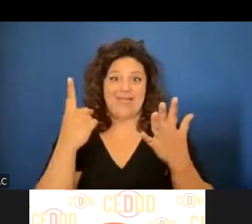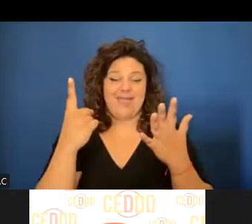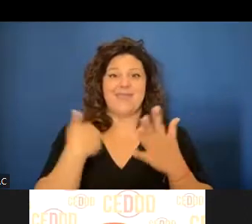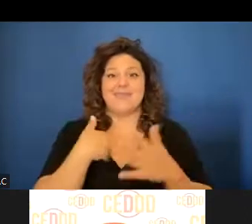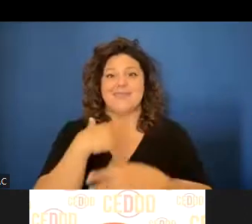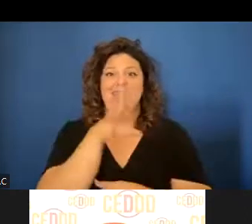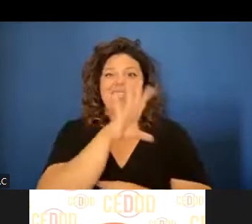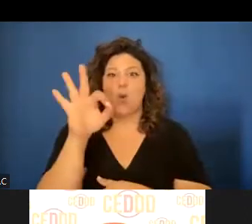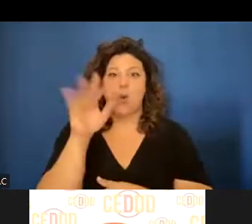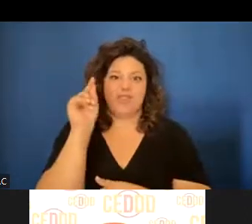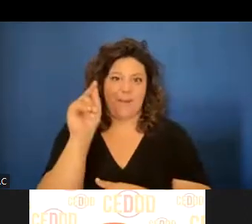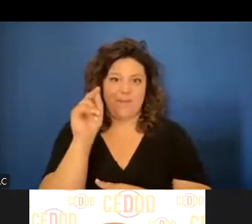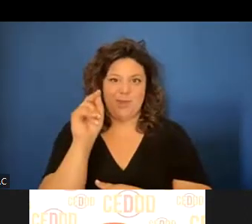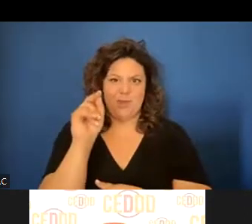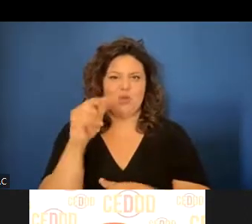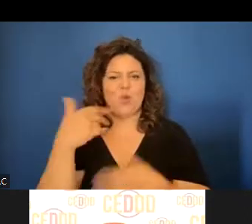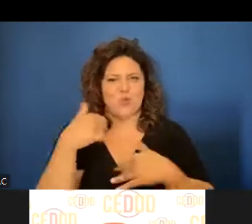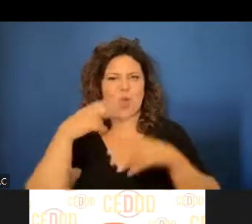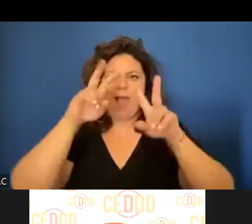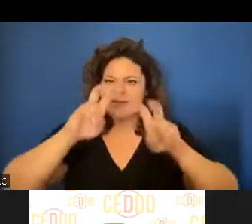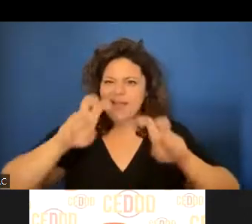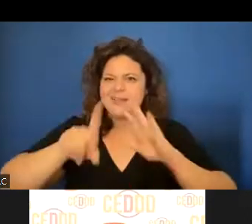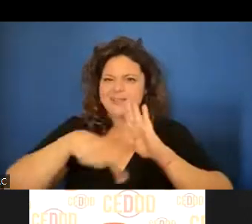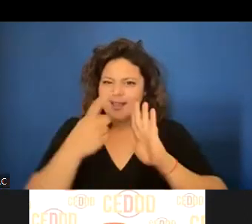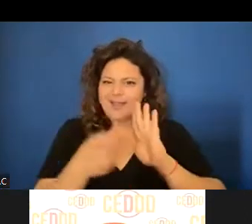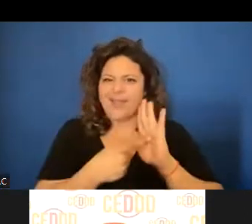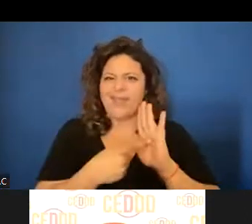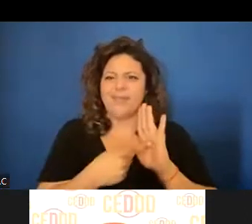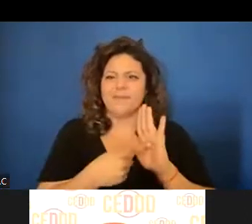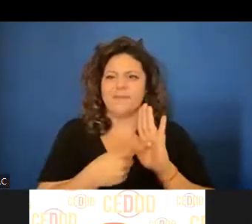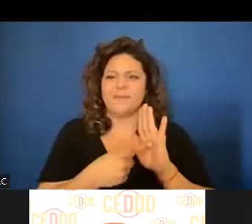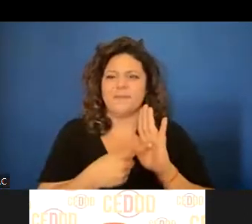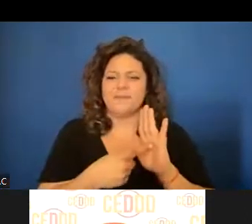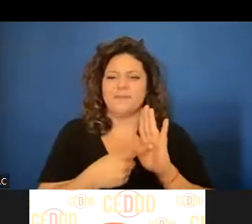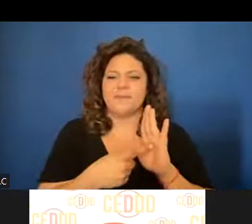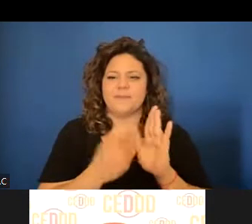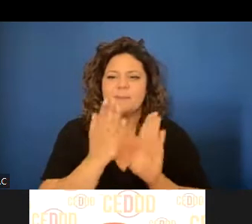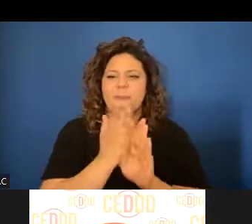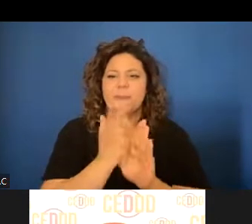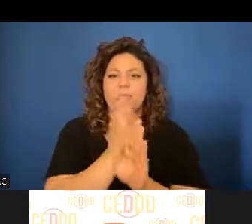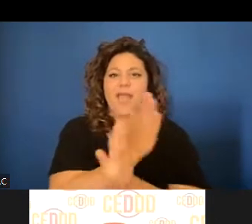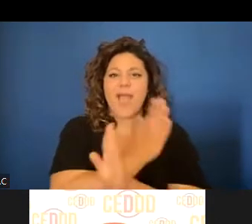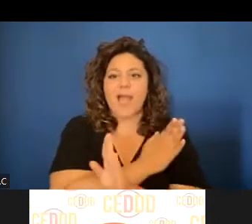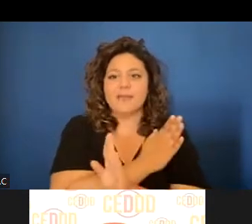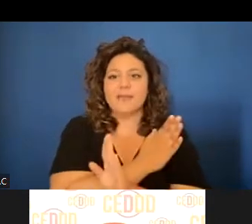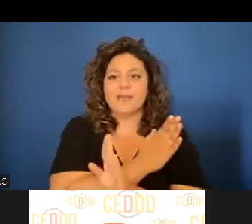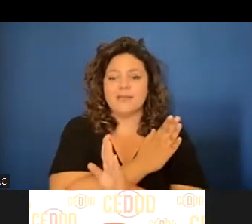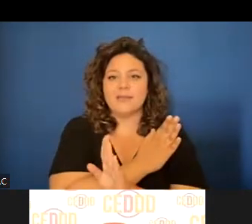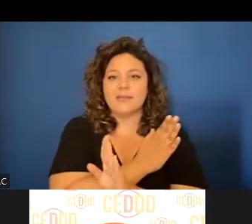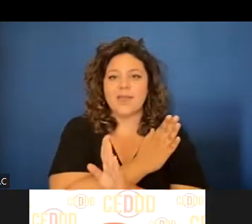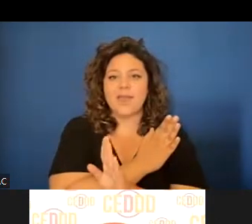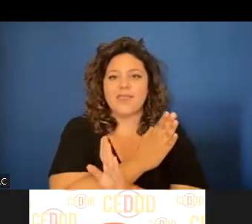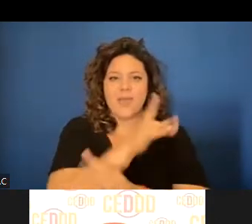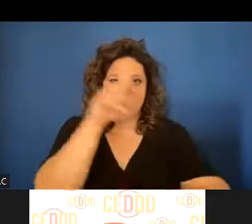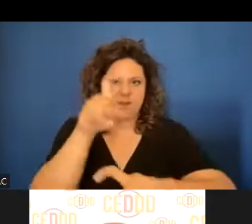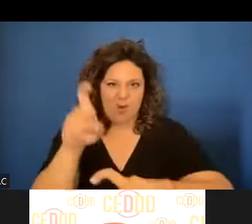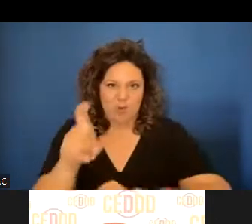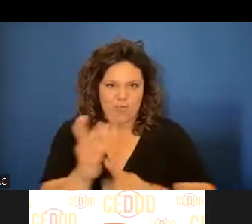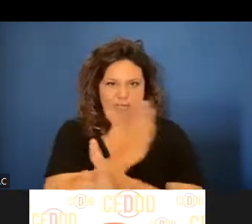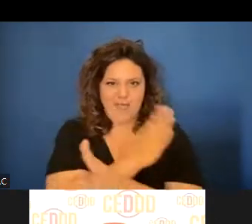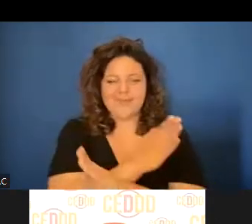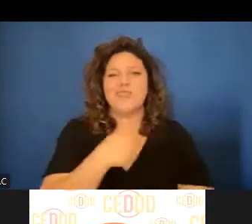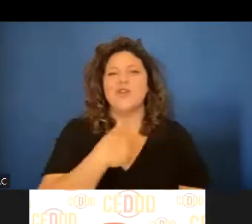trabajo. Yo la complejidad que veo aquí es que la discriminación, llámese a través